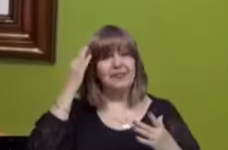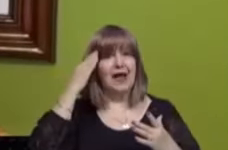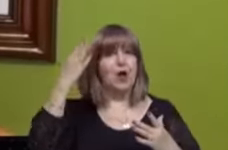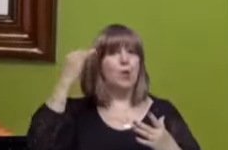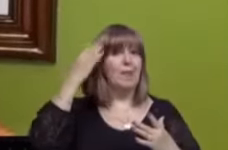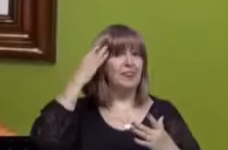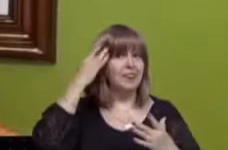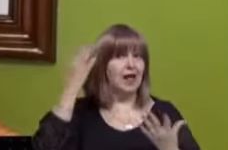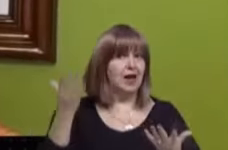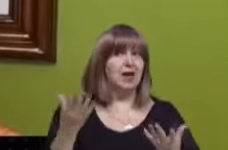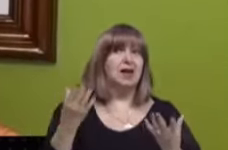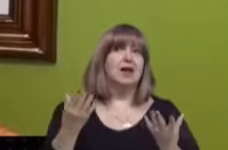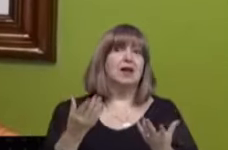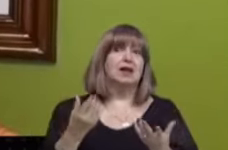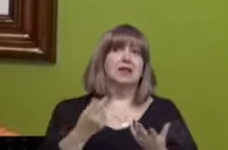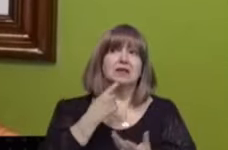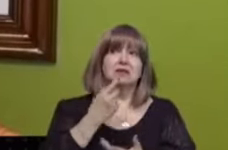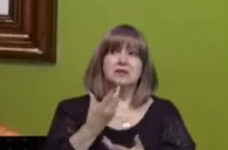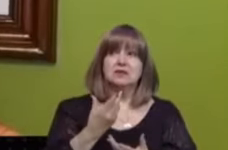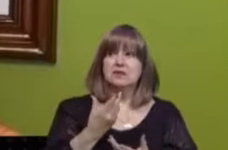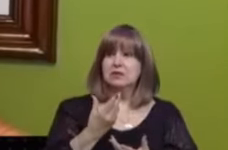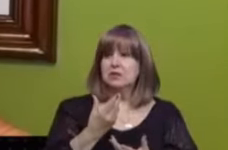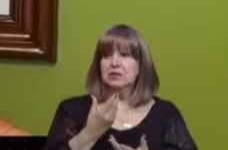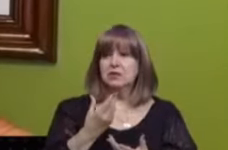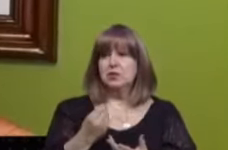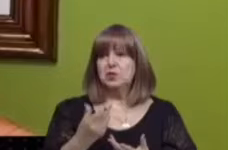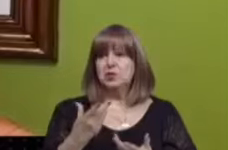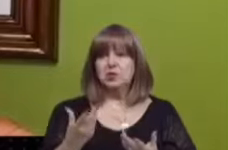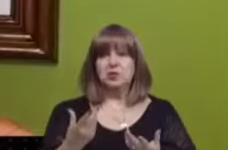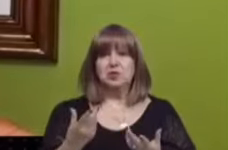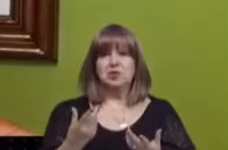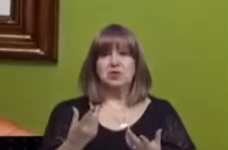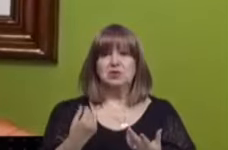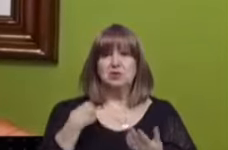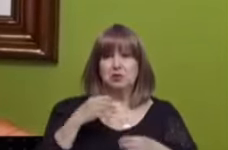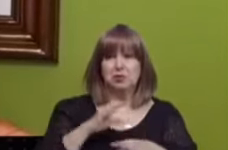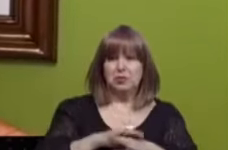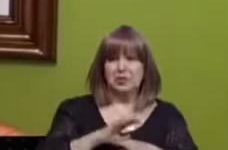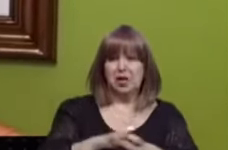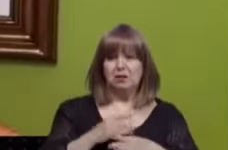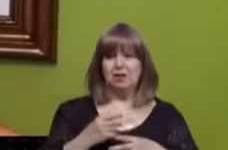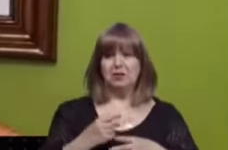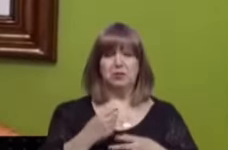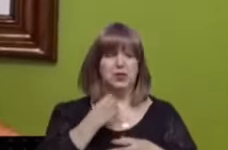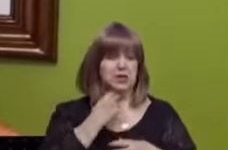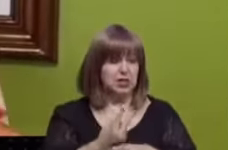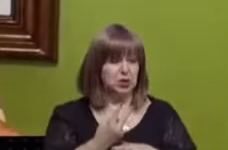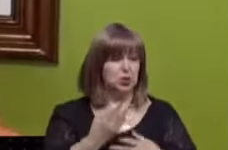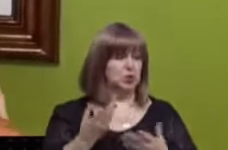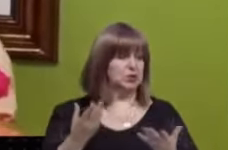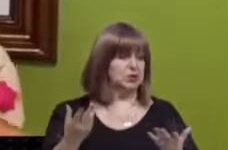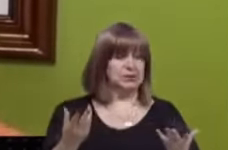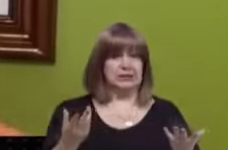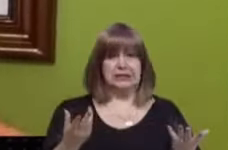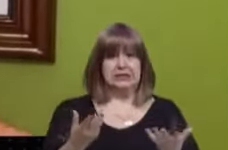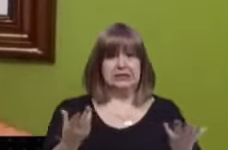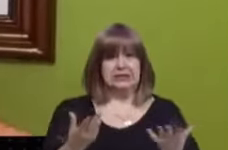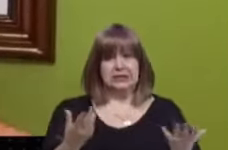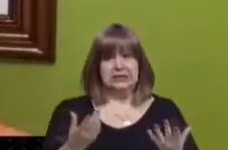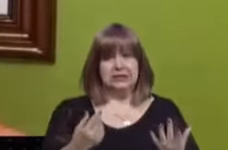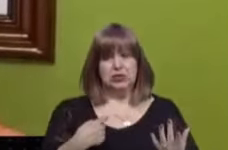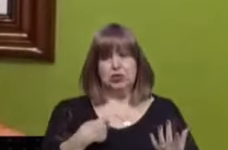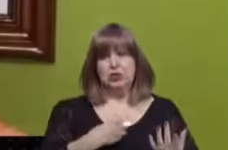de bueno, no quiero estar en relaciones donde no estoy bien, no quiero asumir compromisos de los que después me pueda arrepentir. Entonces, lo que